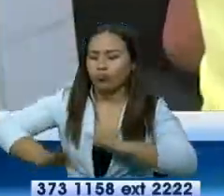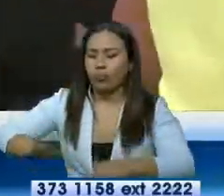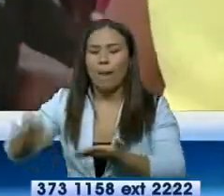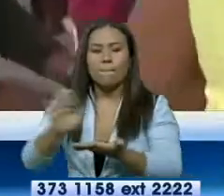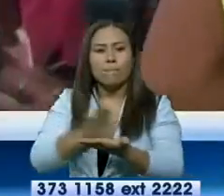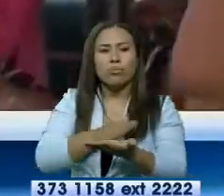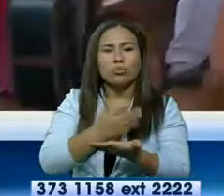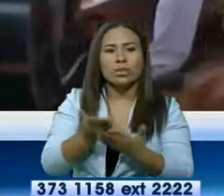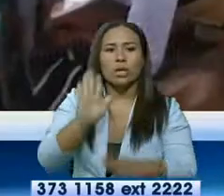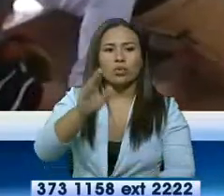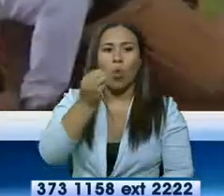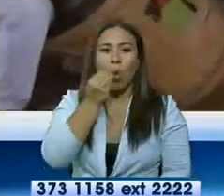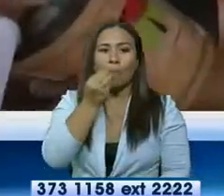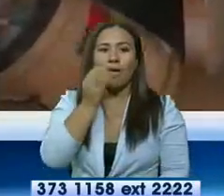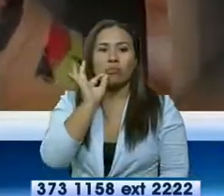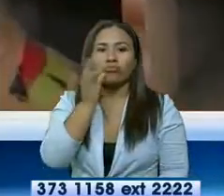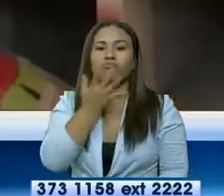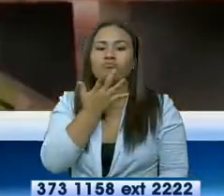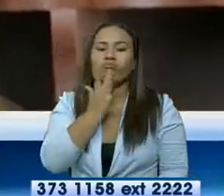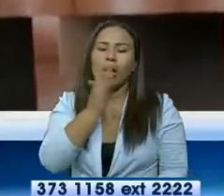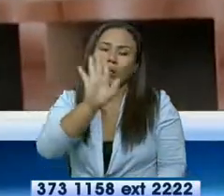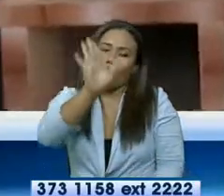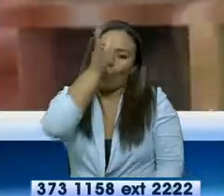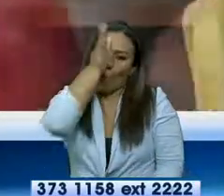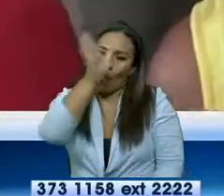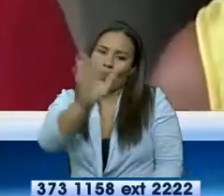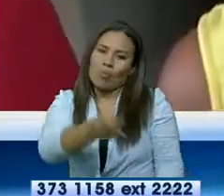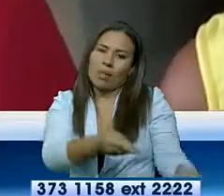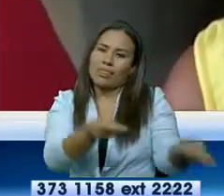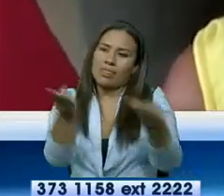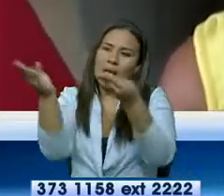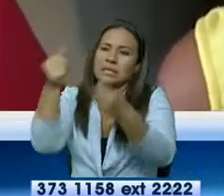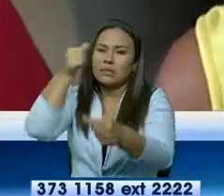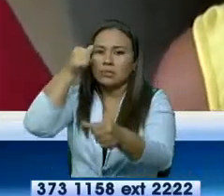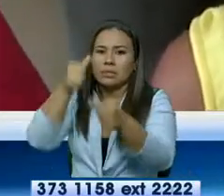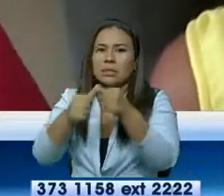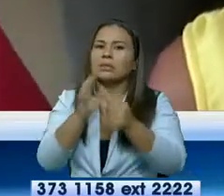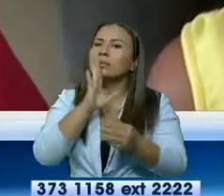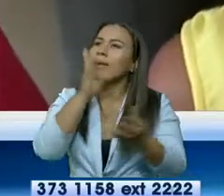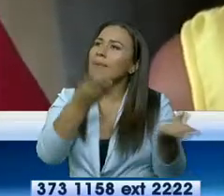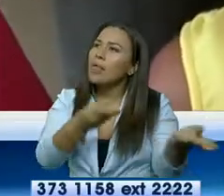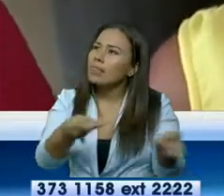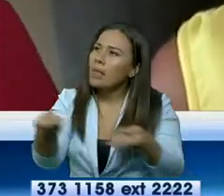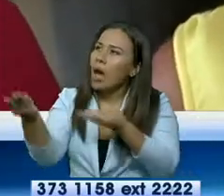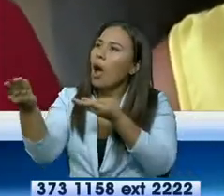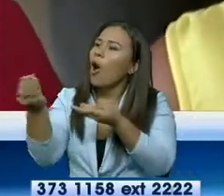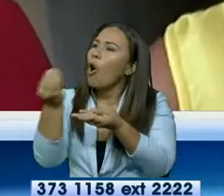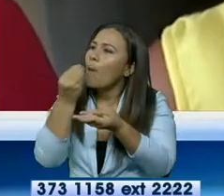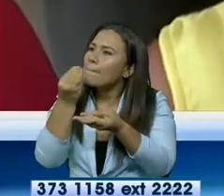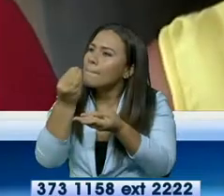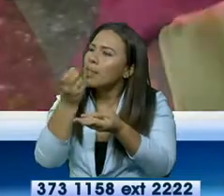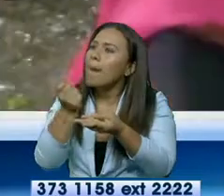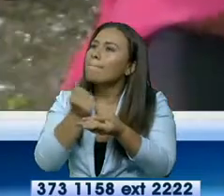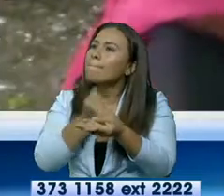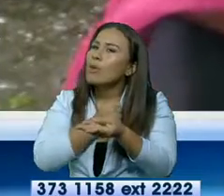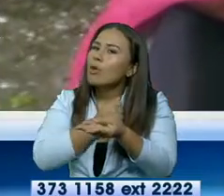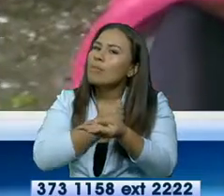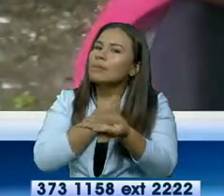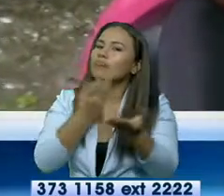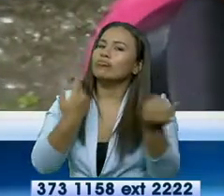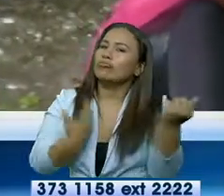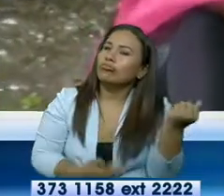favorita de él, como se acostumbra en esta cultura. Siempre tenemos que dejar la comida ahí, lo que él le gustaba. De Abraham